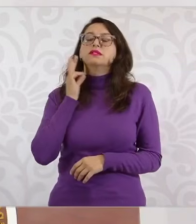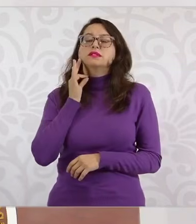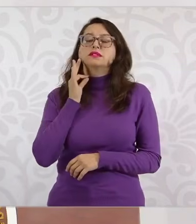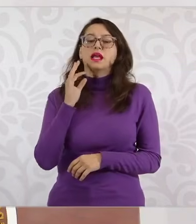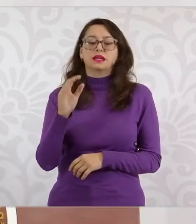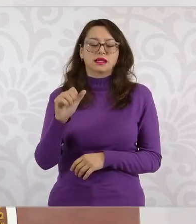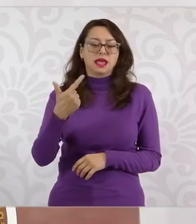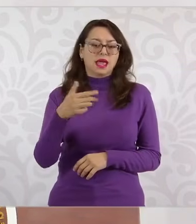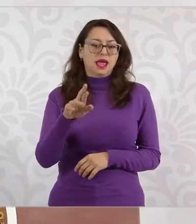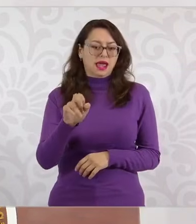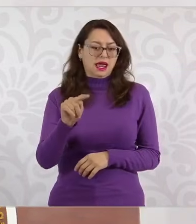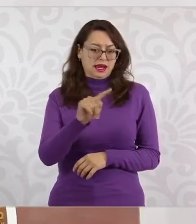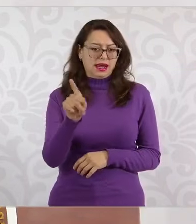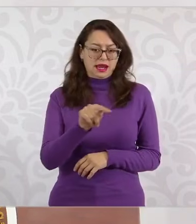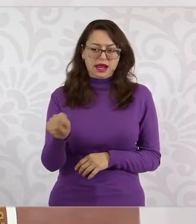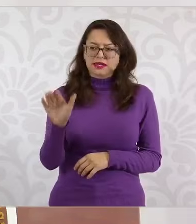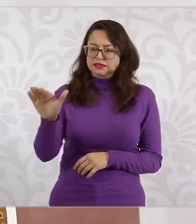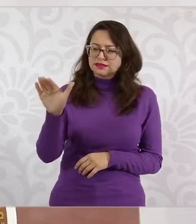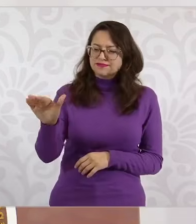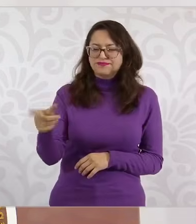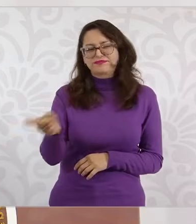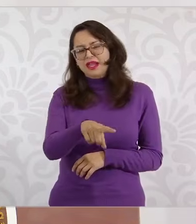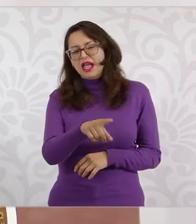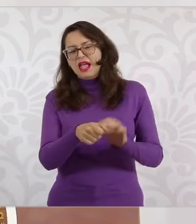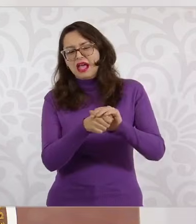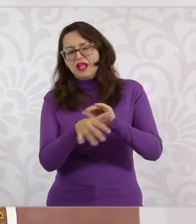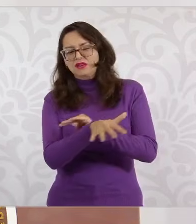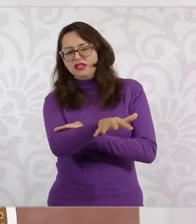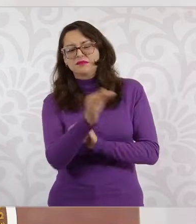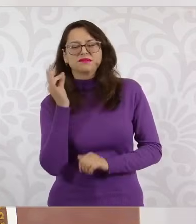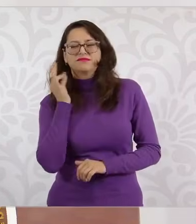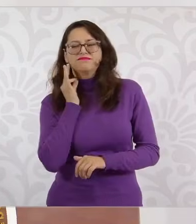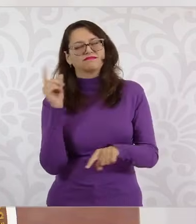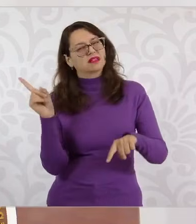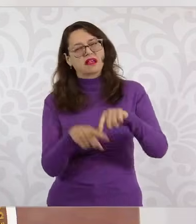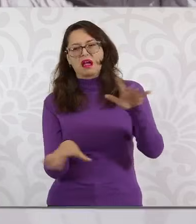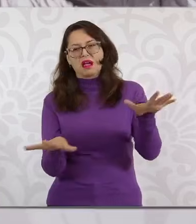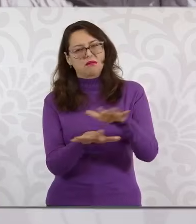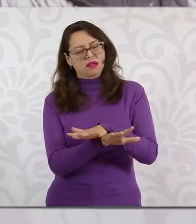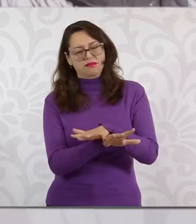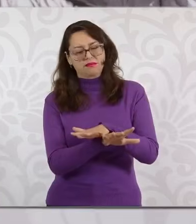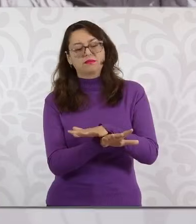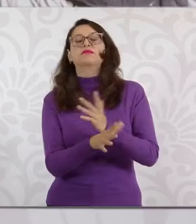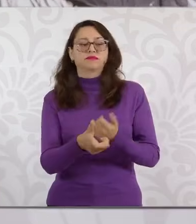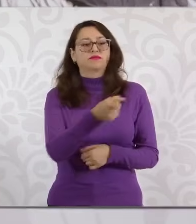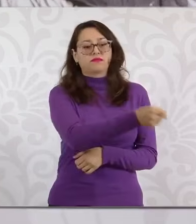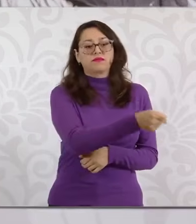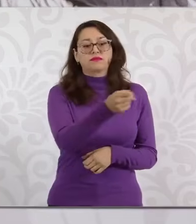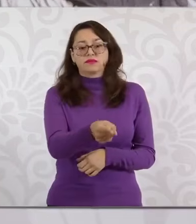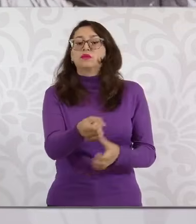que se cambiara al fiscal del caso Ayotzinapa. Entró un nuevo fiscal